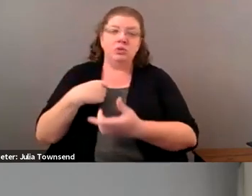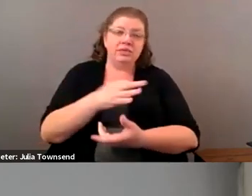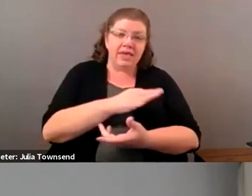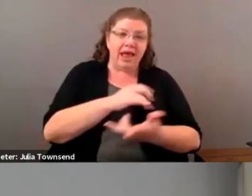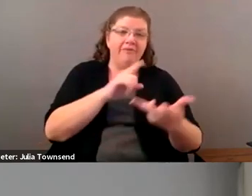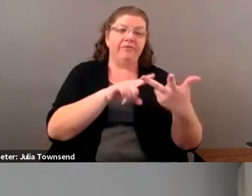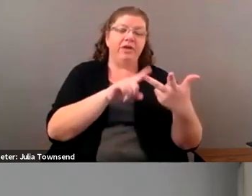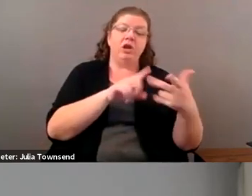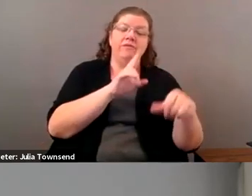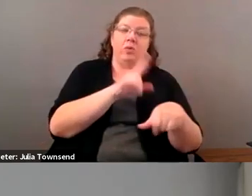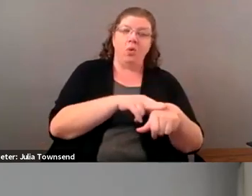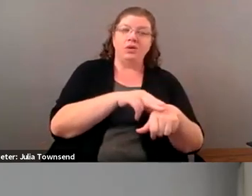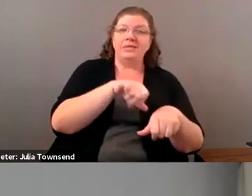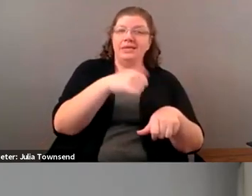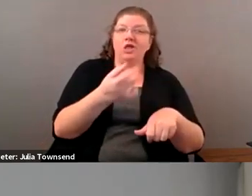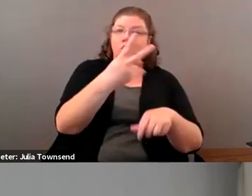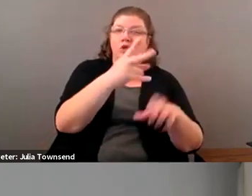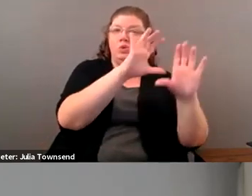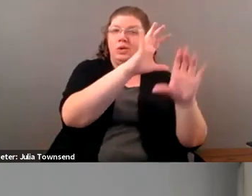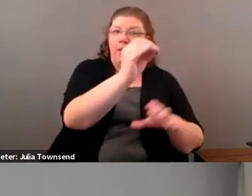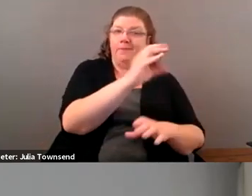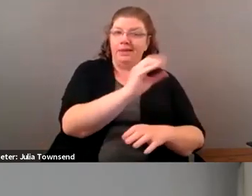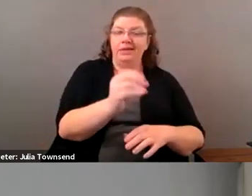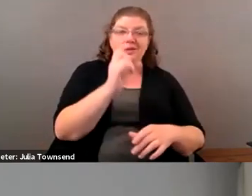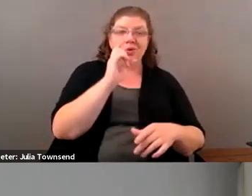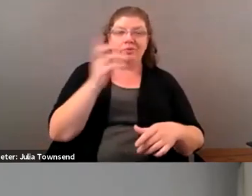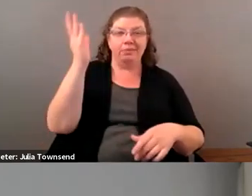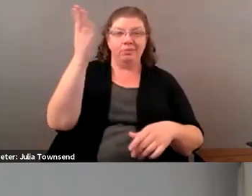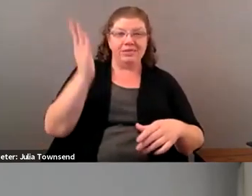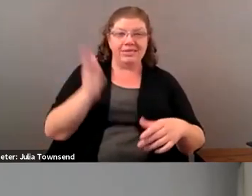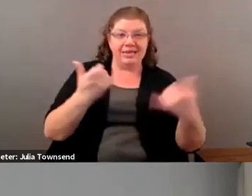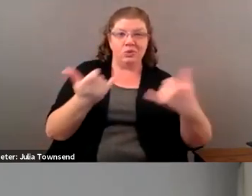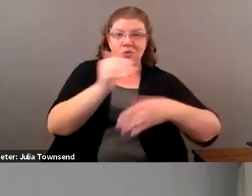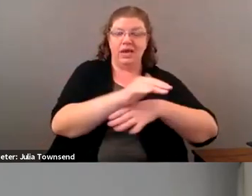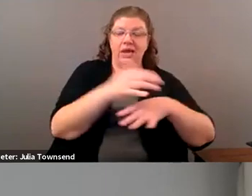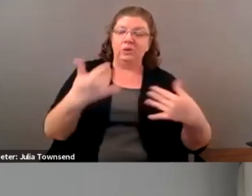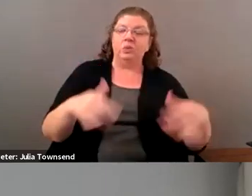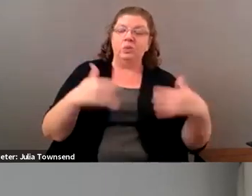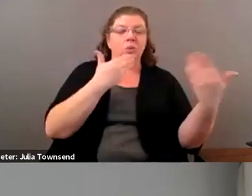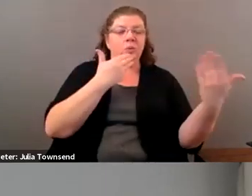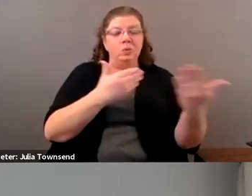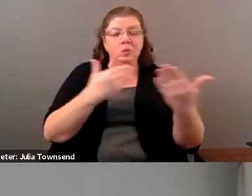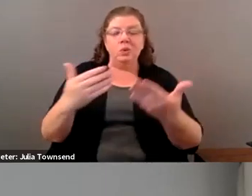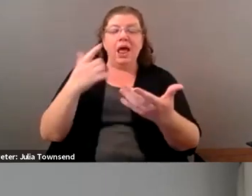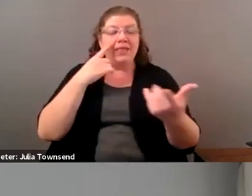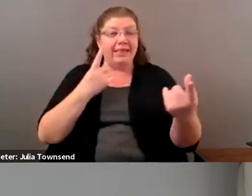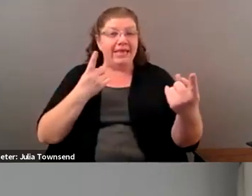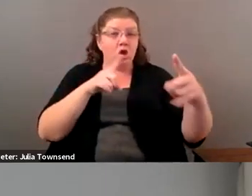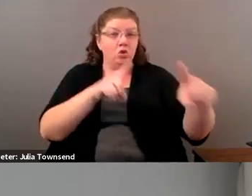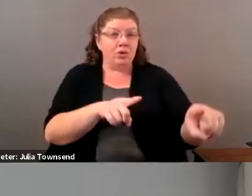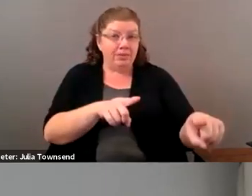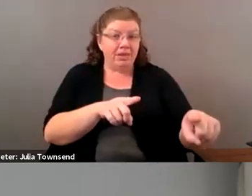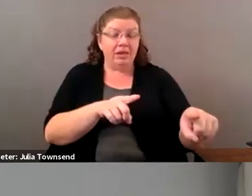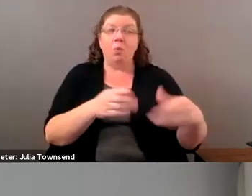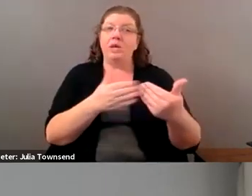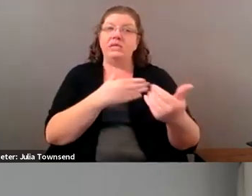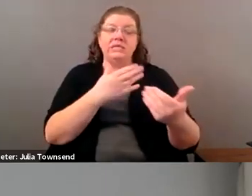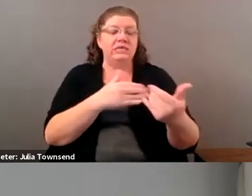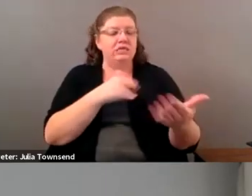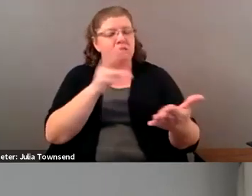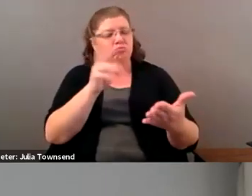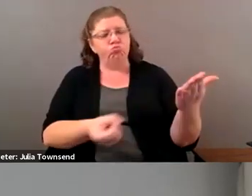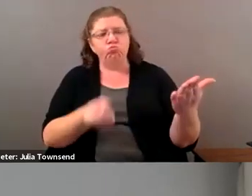por este tiempo y por lo que han hecho para este proyecto quiero agradecerle a las otras dos entidades que han